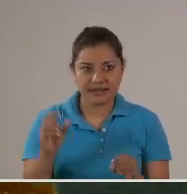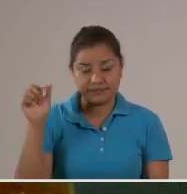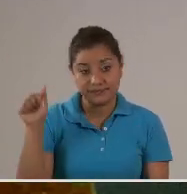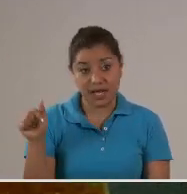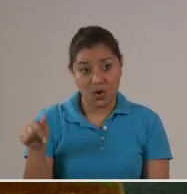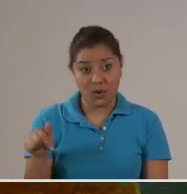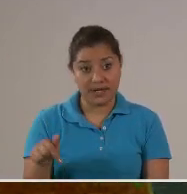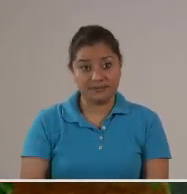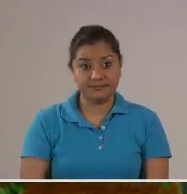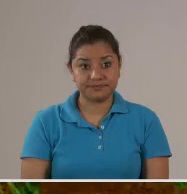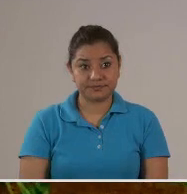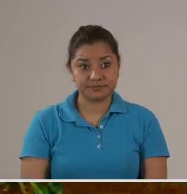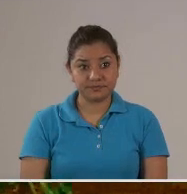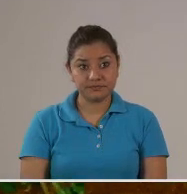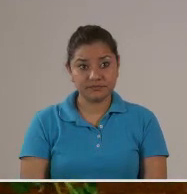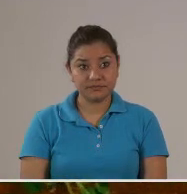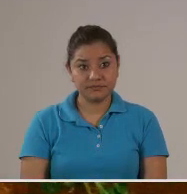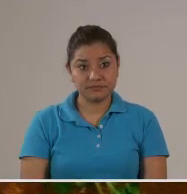ahora